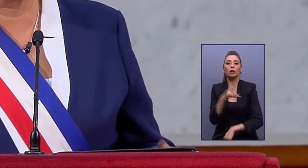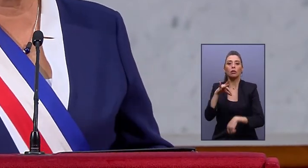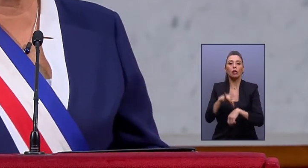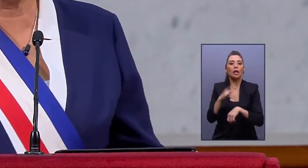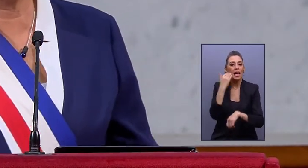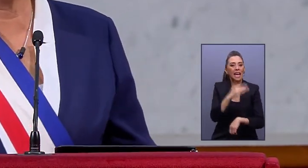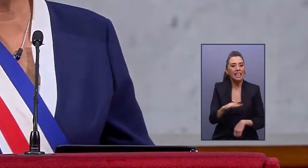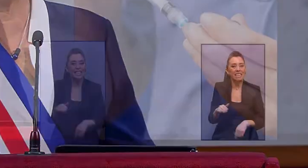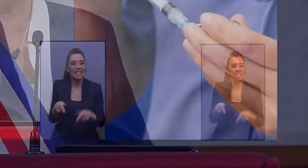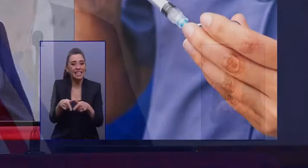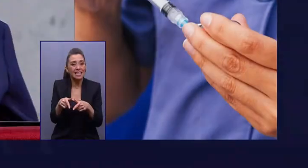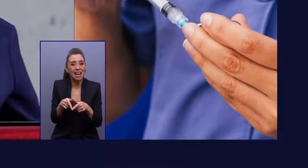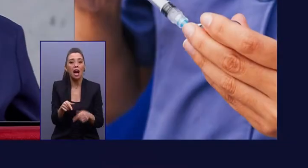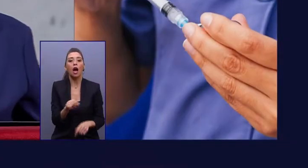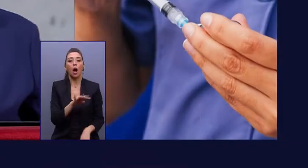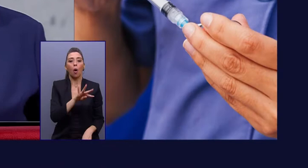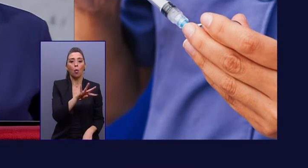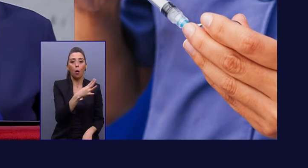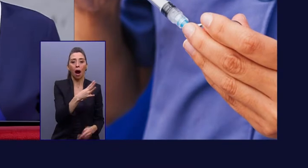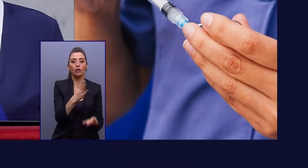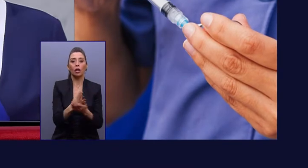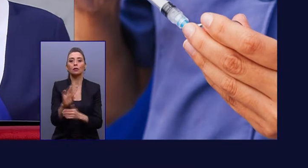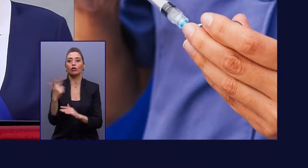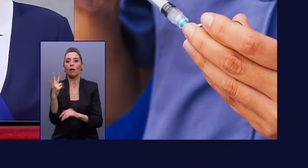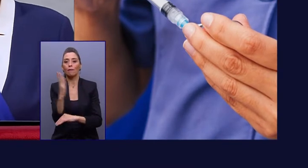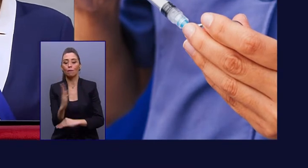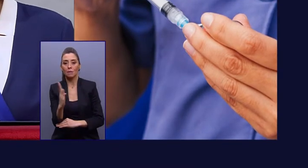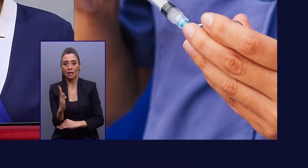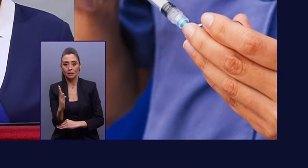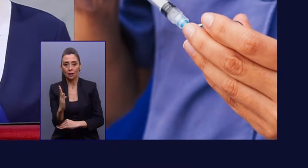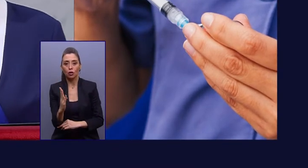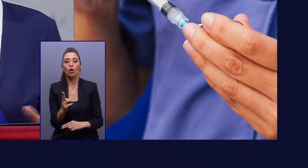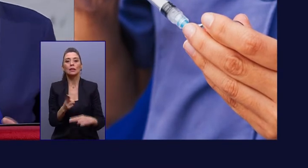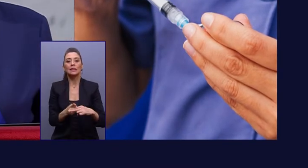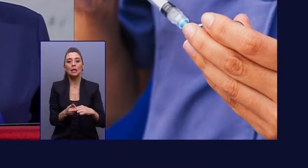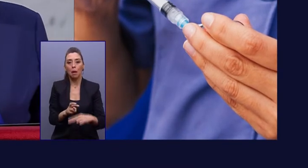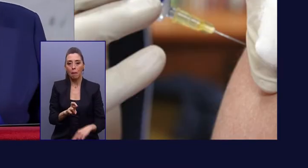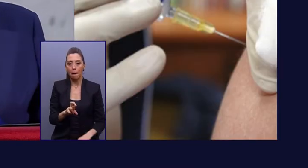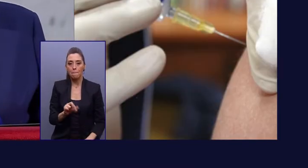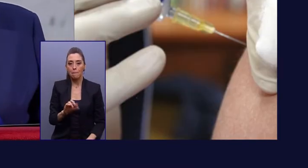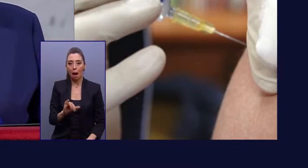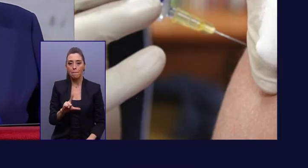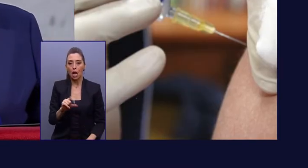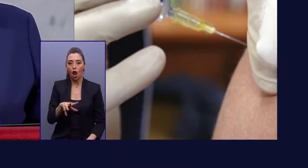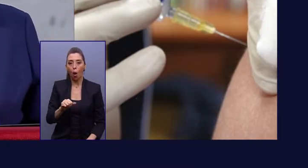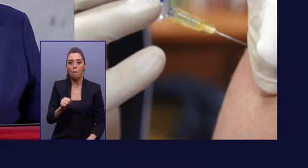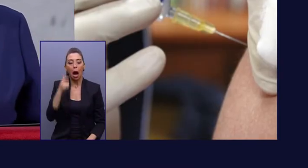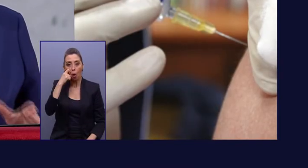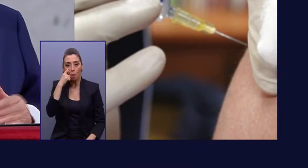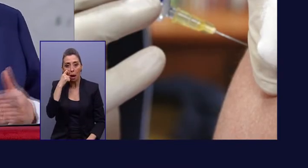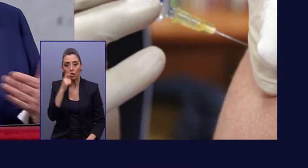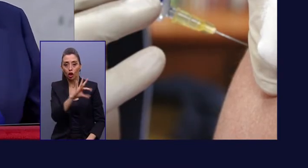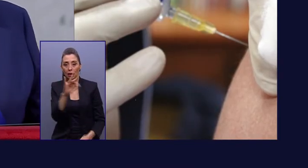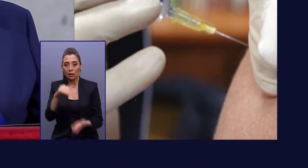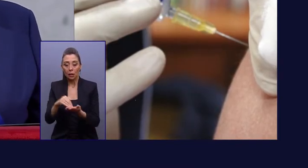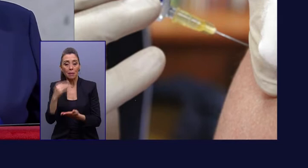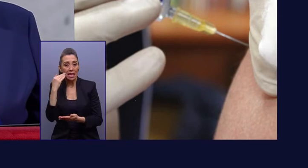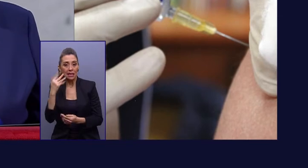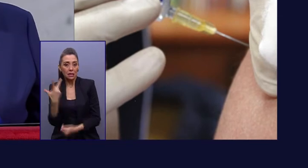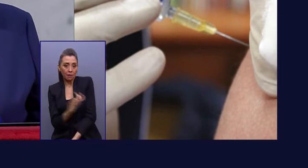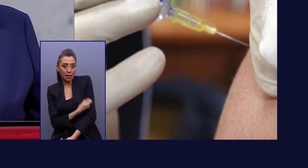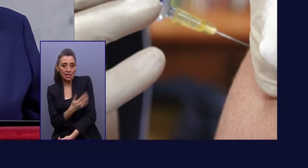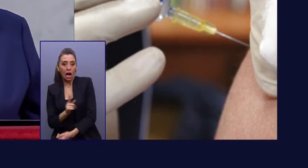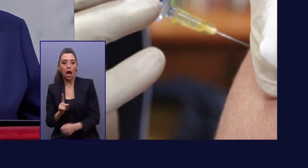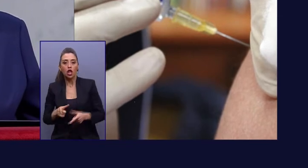en las niñas de cuarto a octavo básico. Eso ha permitido que hasta ahora 500.000 de niñas tengan más protección contra el